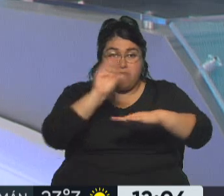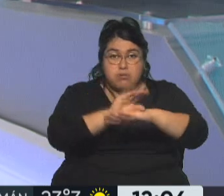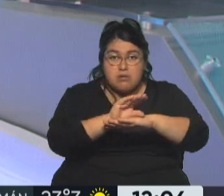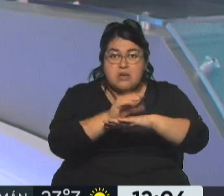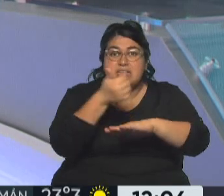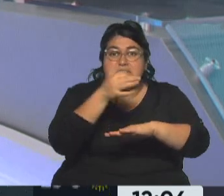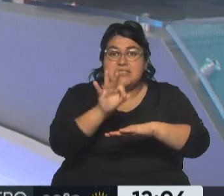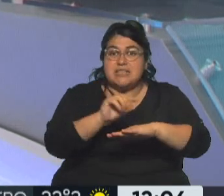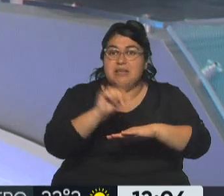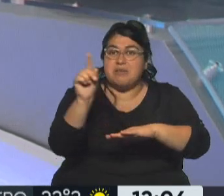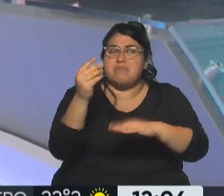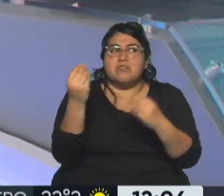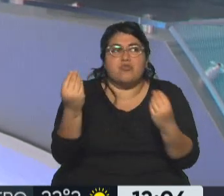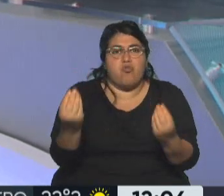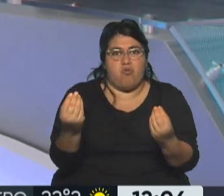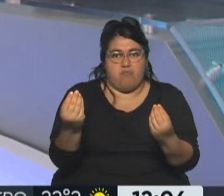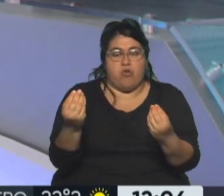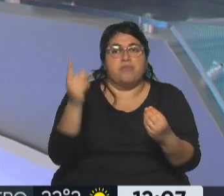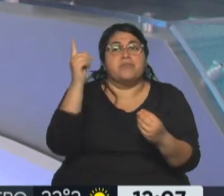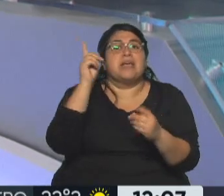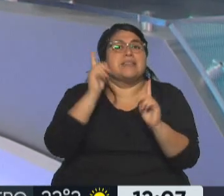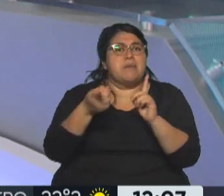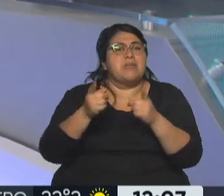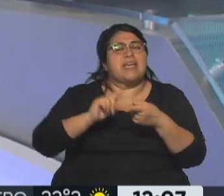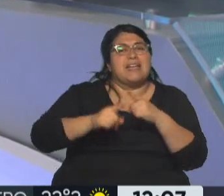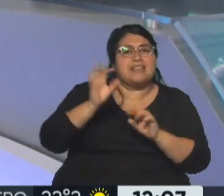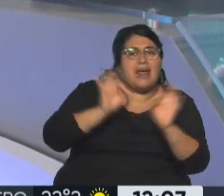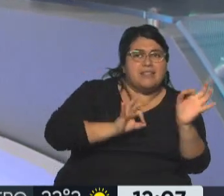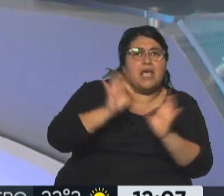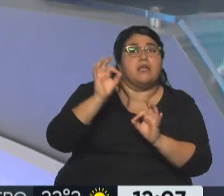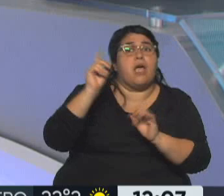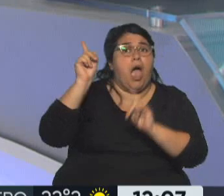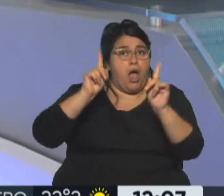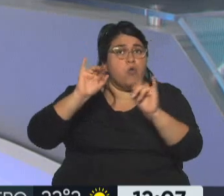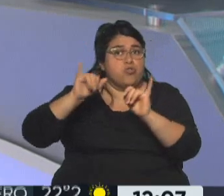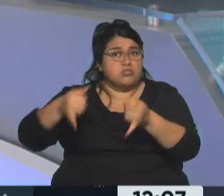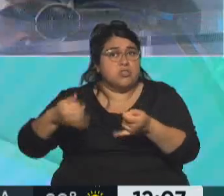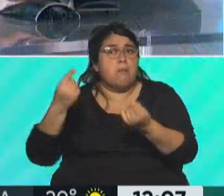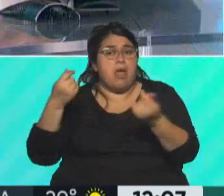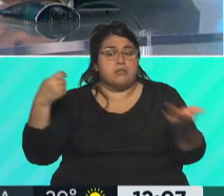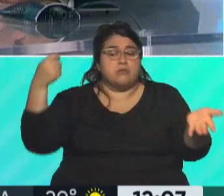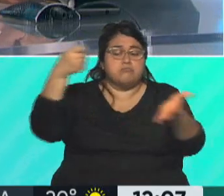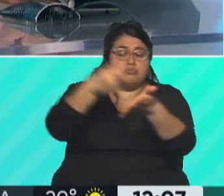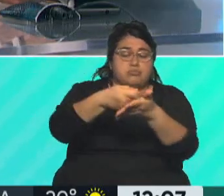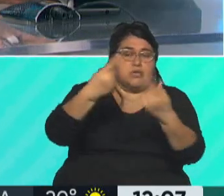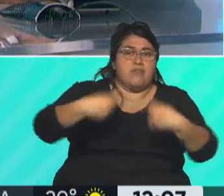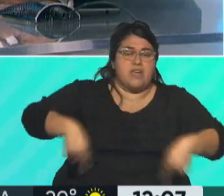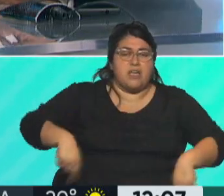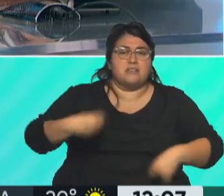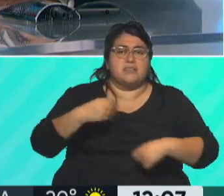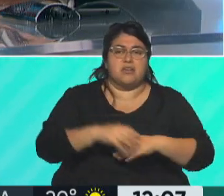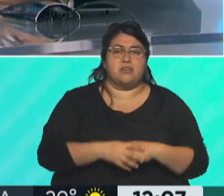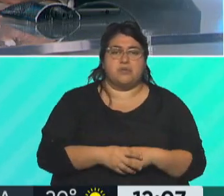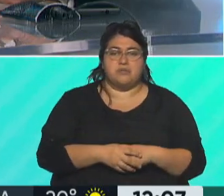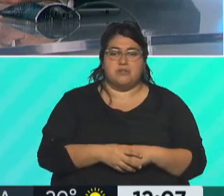diversos interrogantes también las respuestas son diferentes No no es lo mismo totalmente algunas provincias que dicen que no porque ya tienen un acuerdo salarial